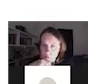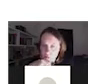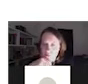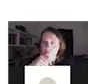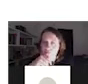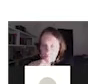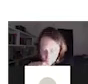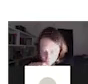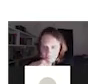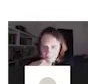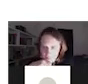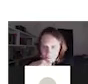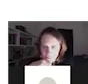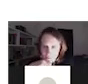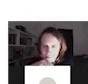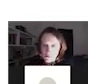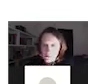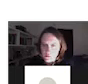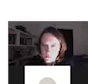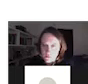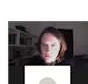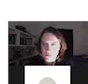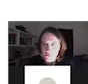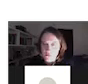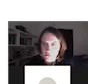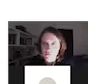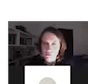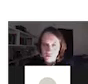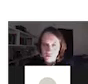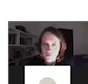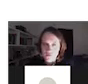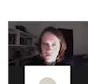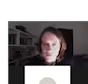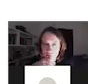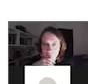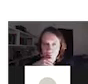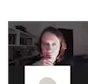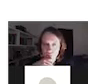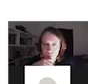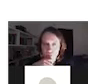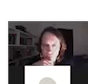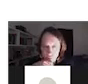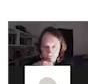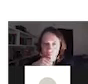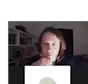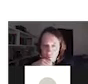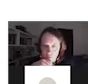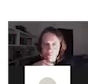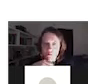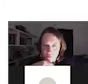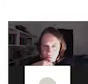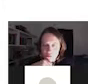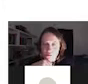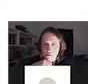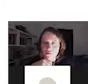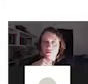estamos escuchando, a qué voces damos espacio, a qué voces damos como también el lugar que pueden